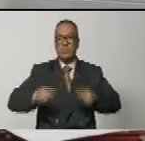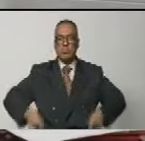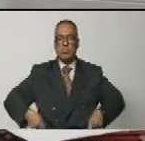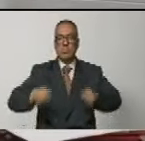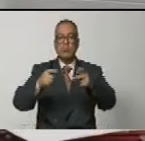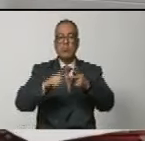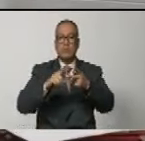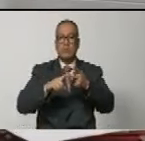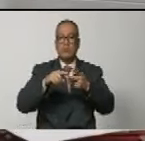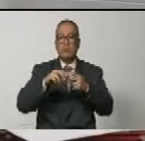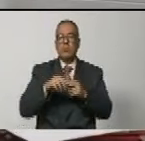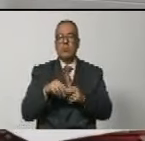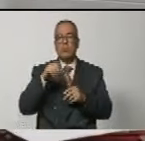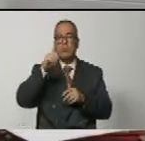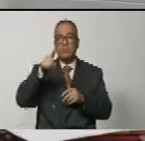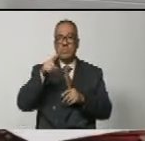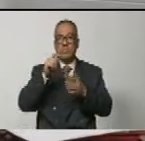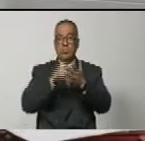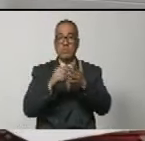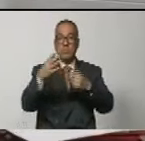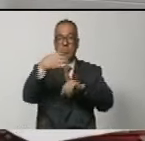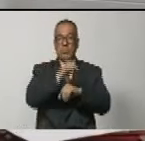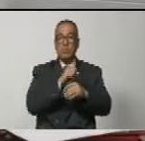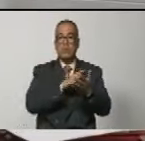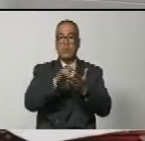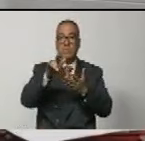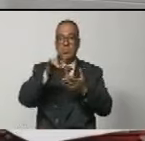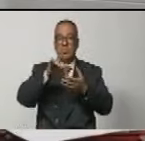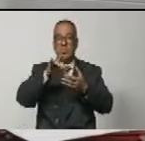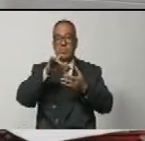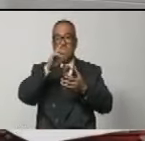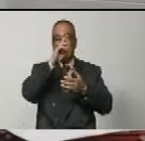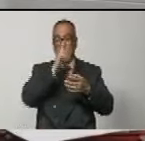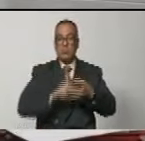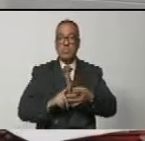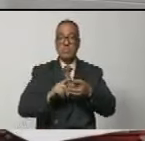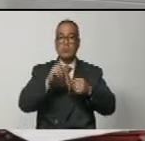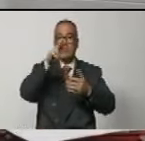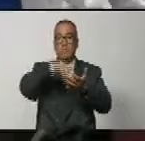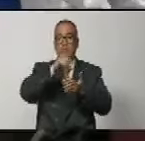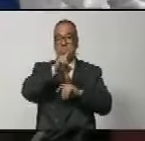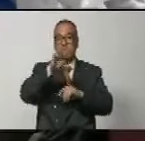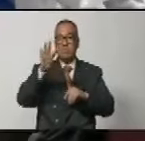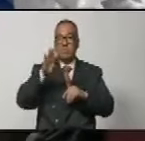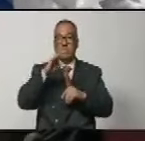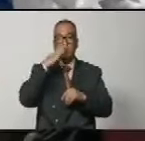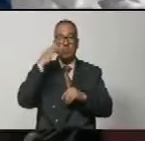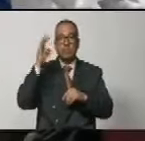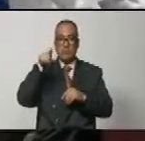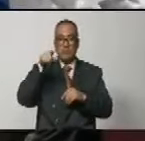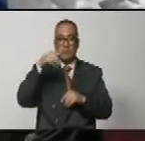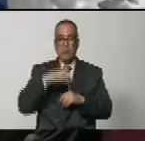en silla de ruedas y que está a punto de conseguir un cupo en los Juegos Paralímpicos de París 2024.